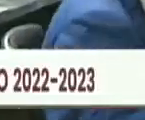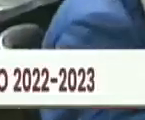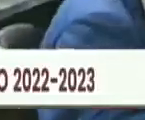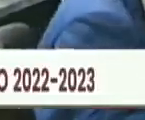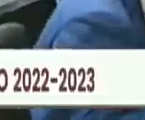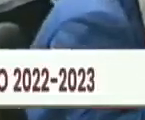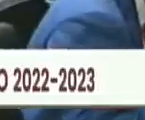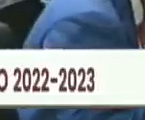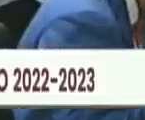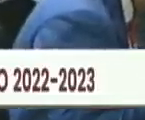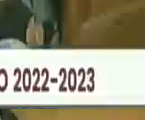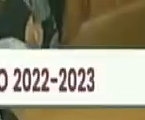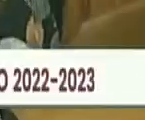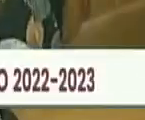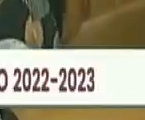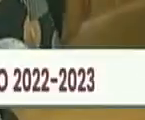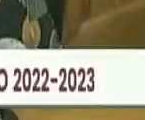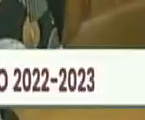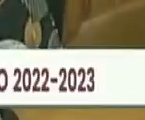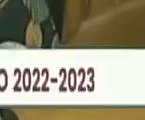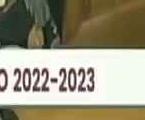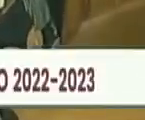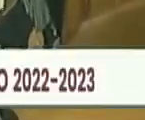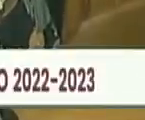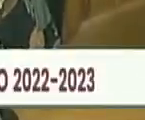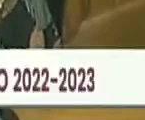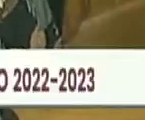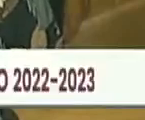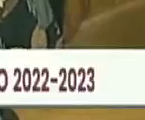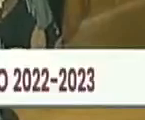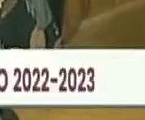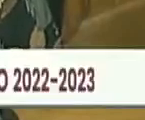Hay quórum, ciudadano director de debate.